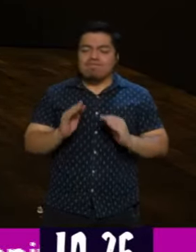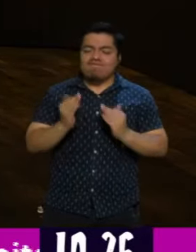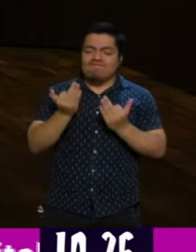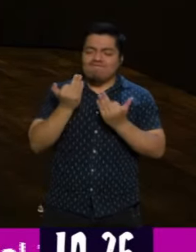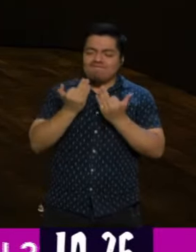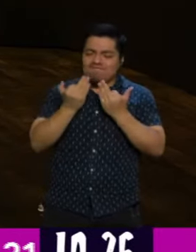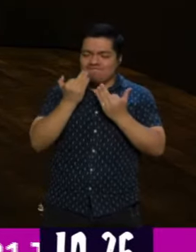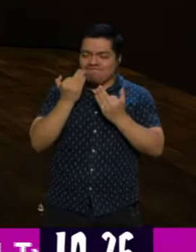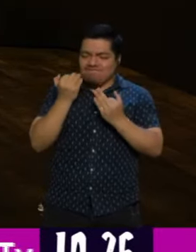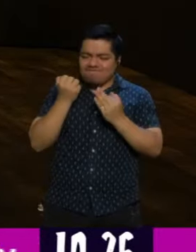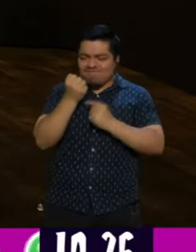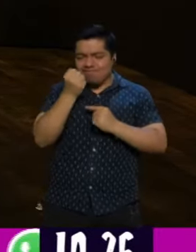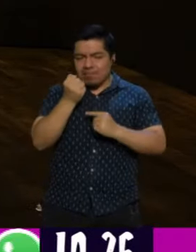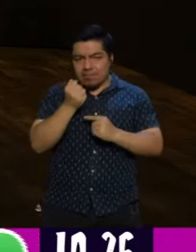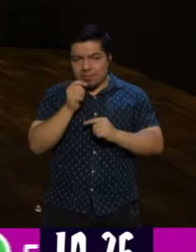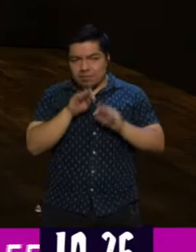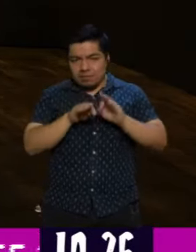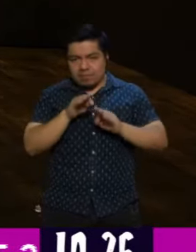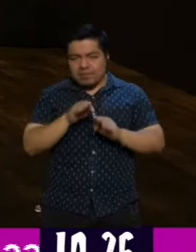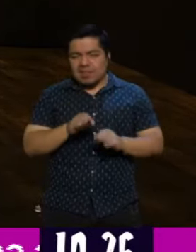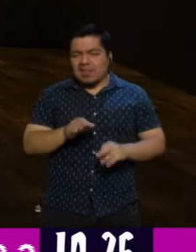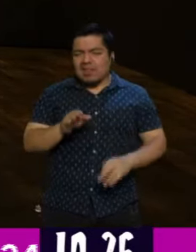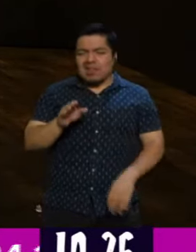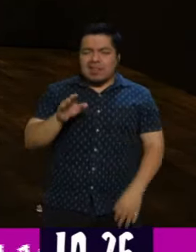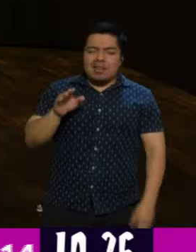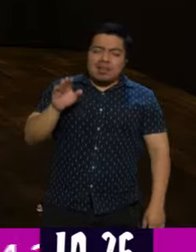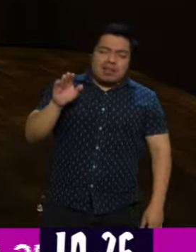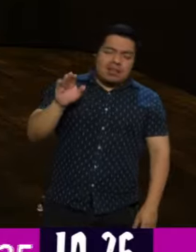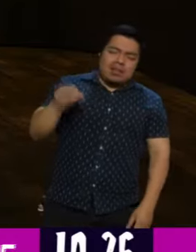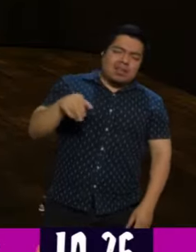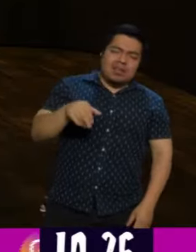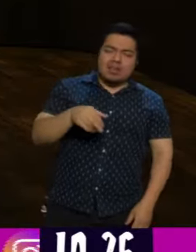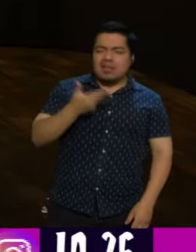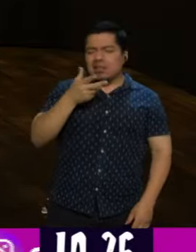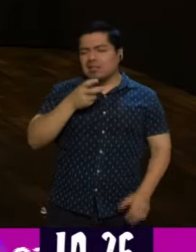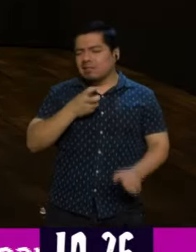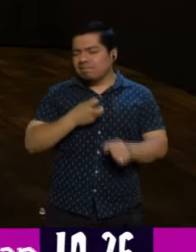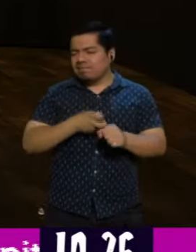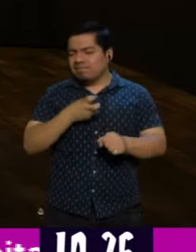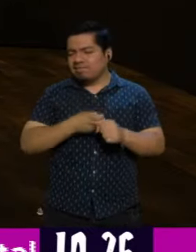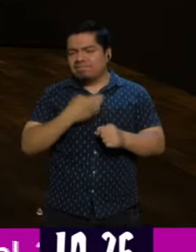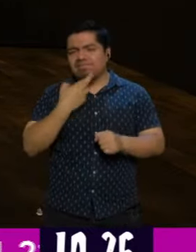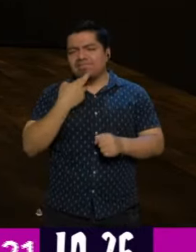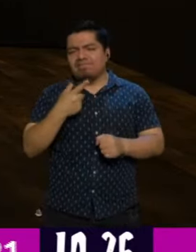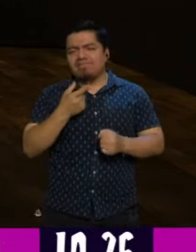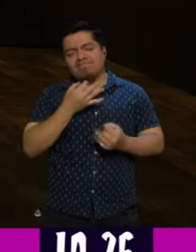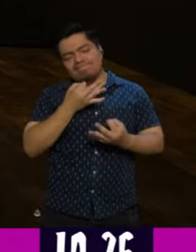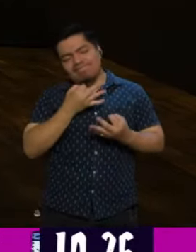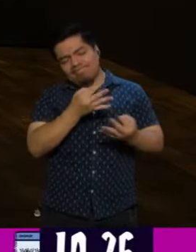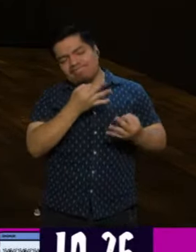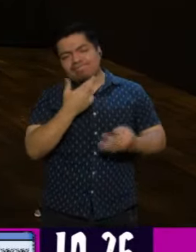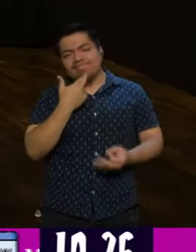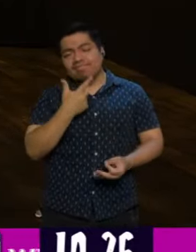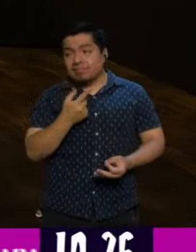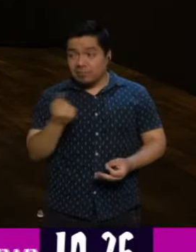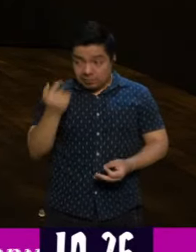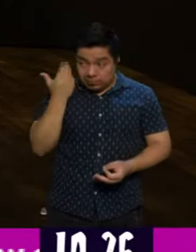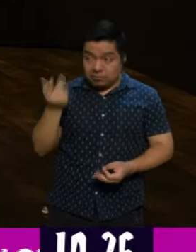de pegarme. Ah, mejor voy a traer una cerveza, si me antojo. Sí. ¿Quieres